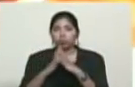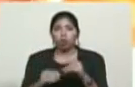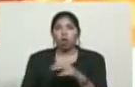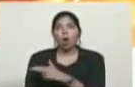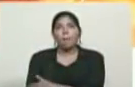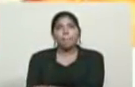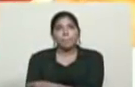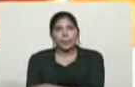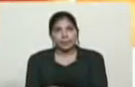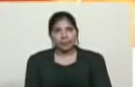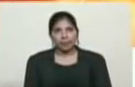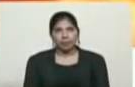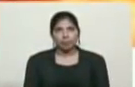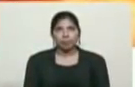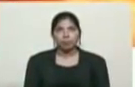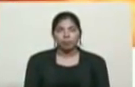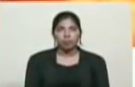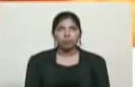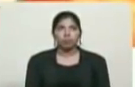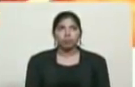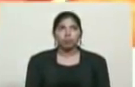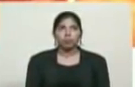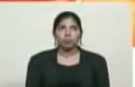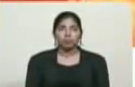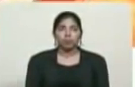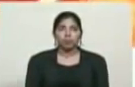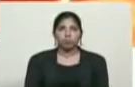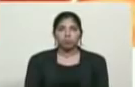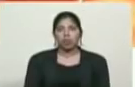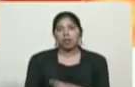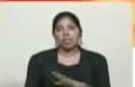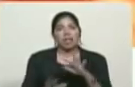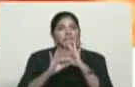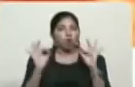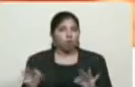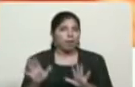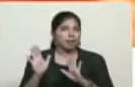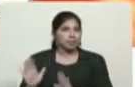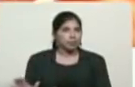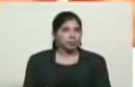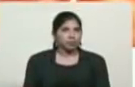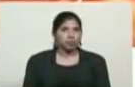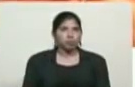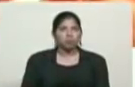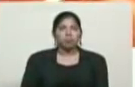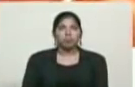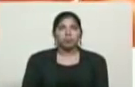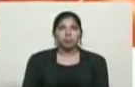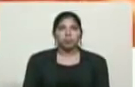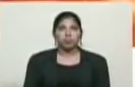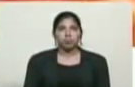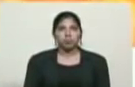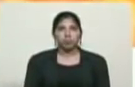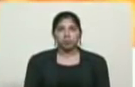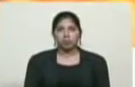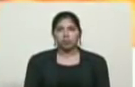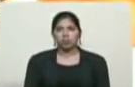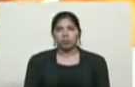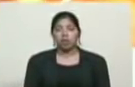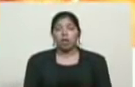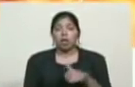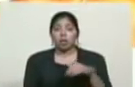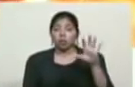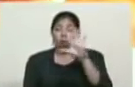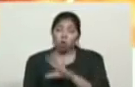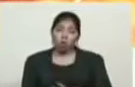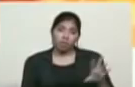este plan bien y está este mecanismo está siendo atendido a nivel de todo el país y hemos